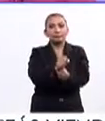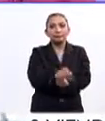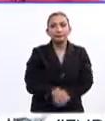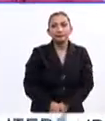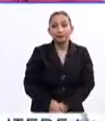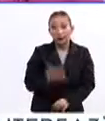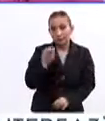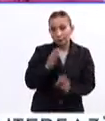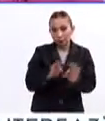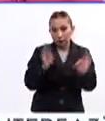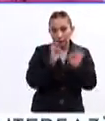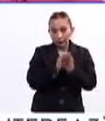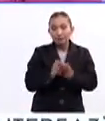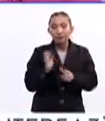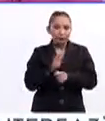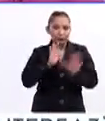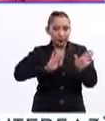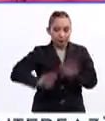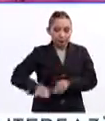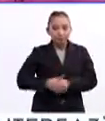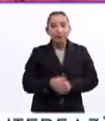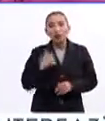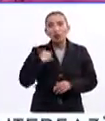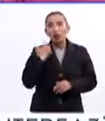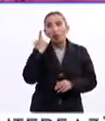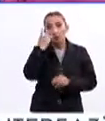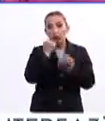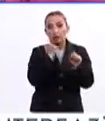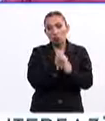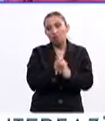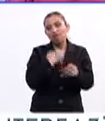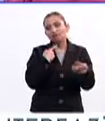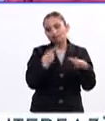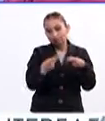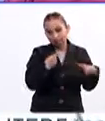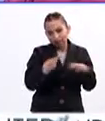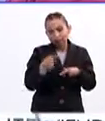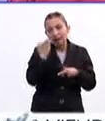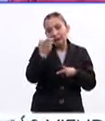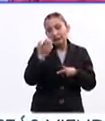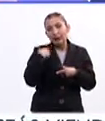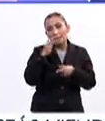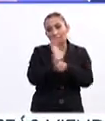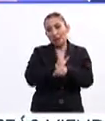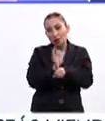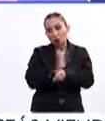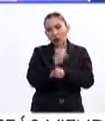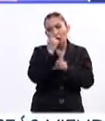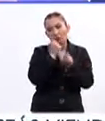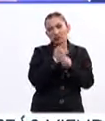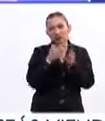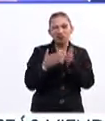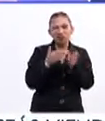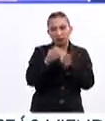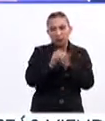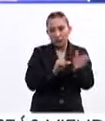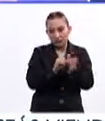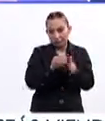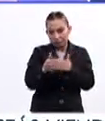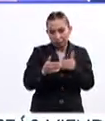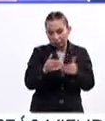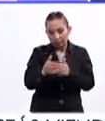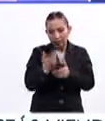llegar. Eso es muy importante. Entonces, bueno, yo me tardé 1 año en hacer este corto, 1 año y unos meses,